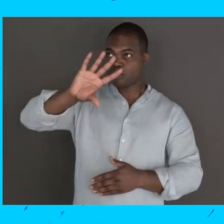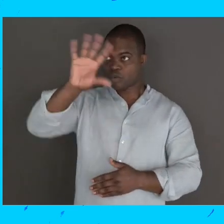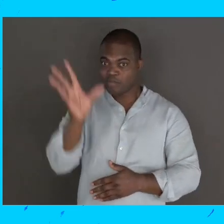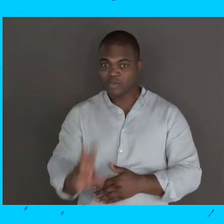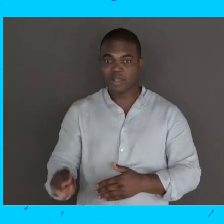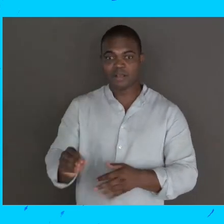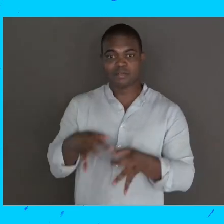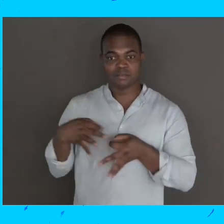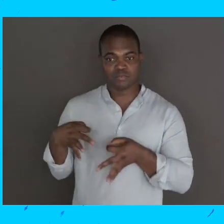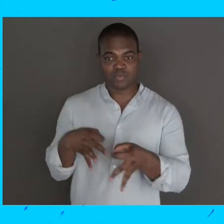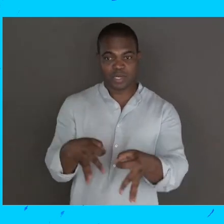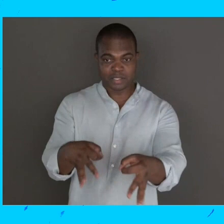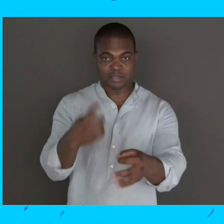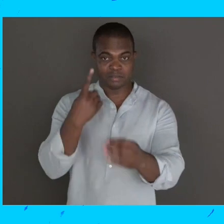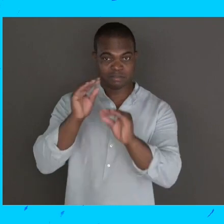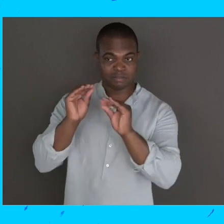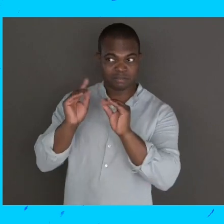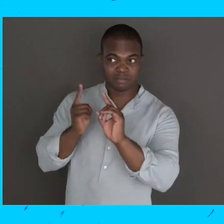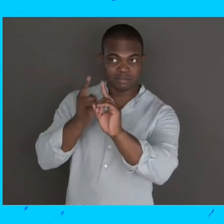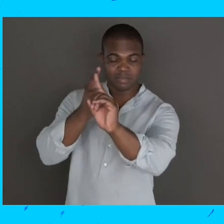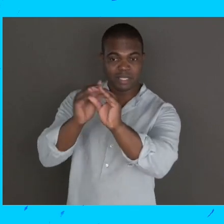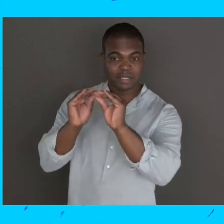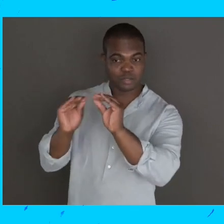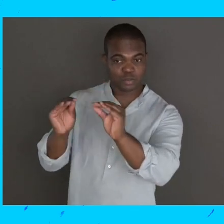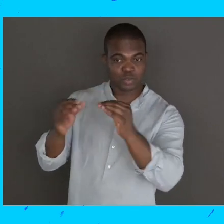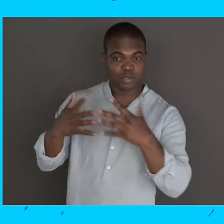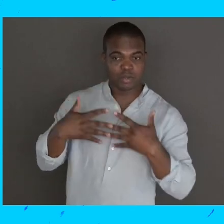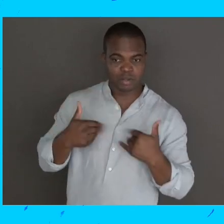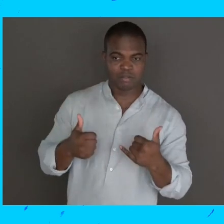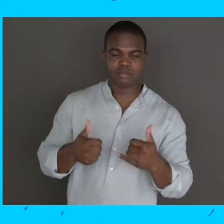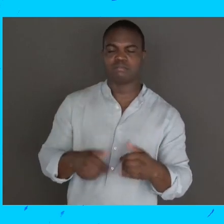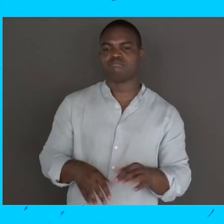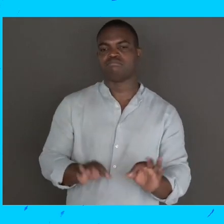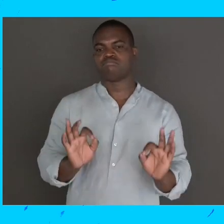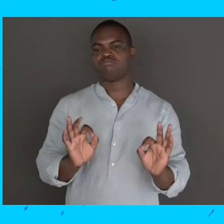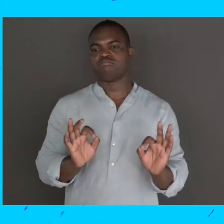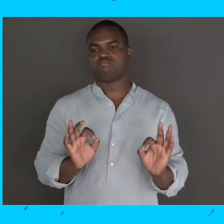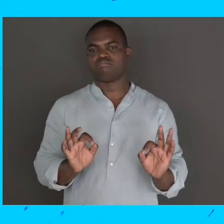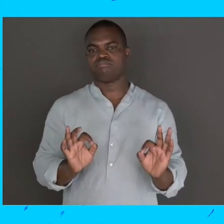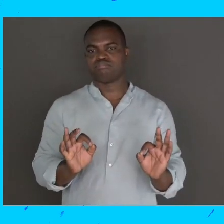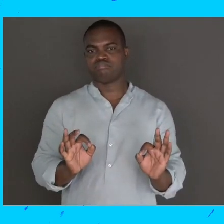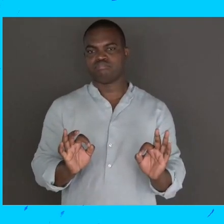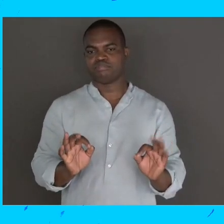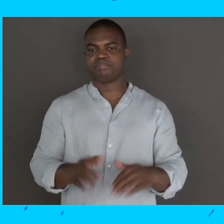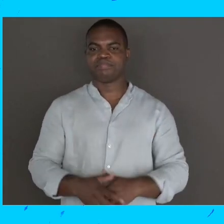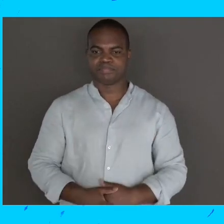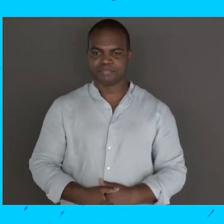nuestro país y principalmente en una parte de la participación de la África